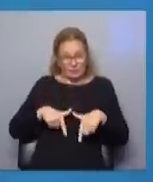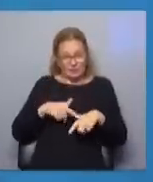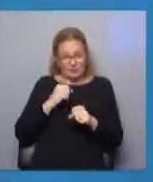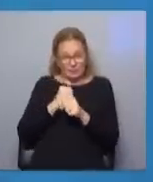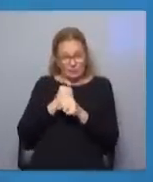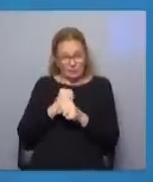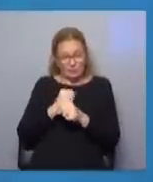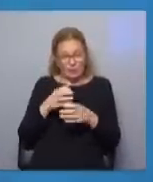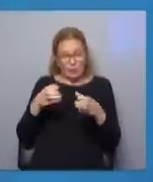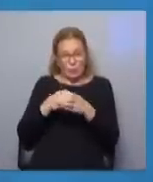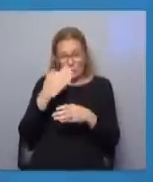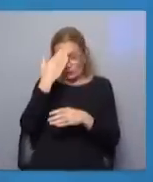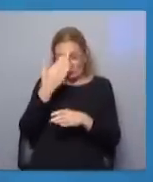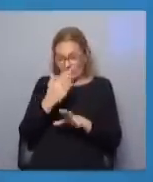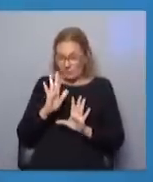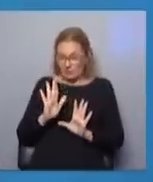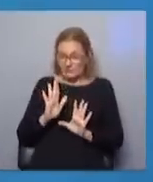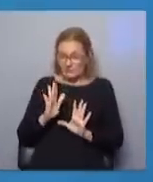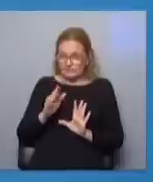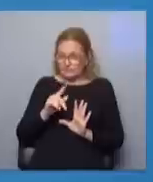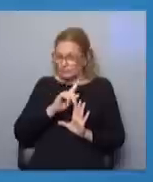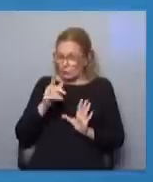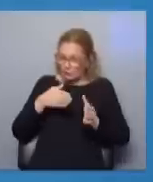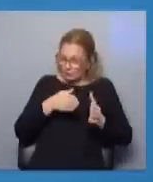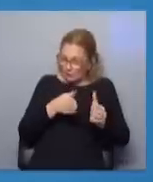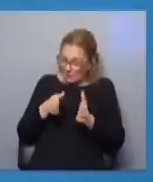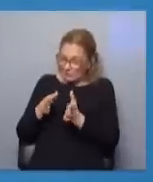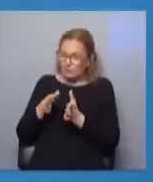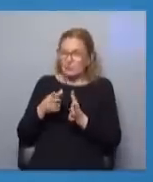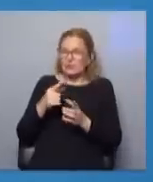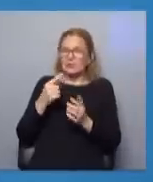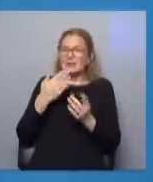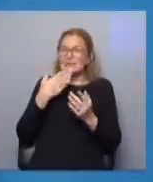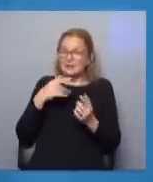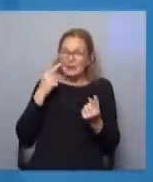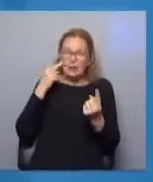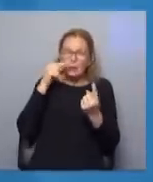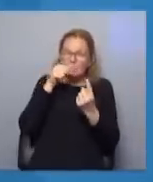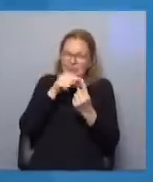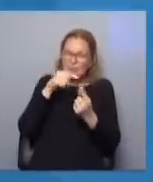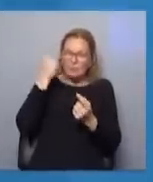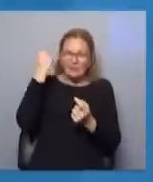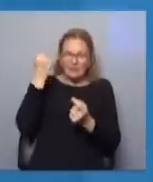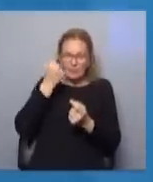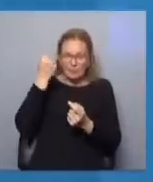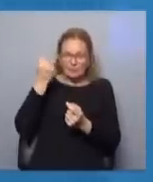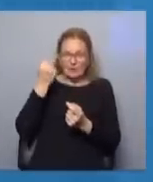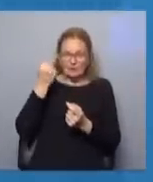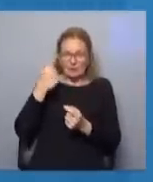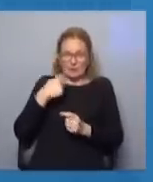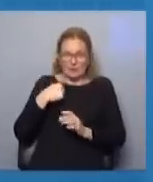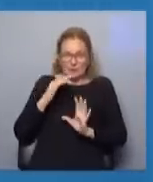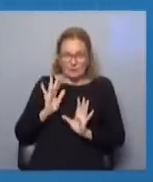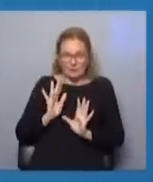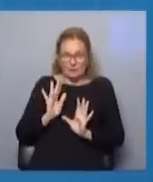en nuestra fuerza política es no desviarnos y entender que el objetivo central lo que es la tarea fundamental es en el caso mío